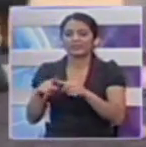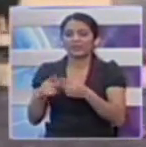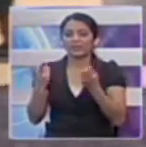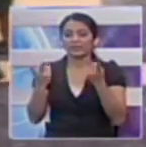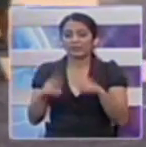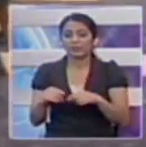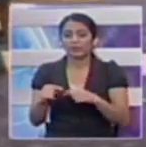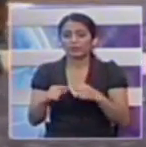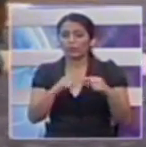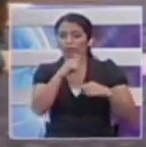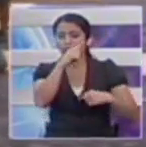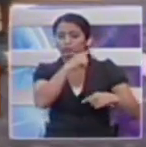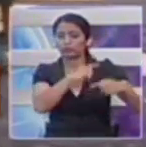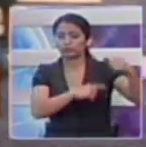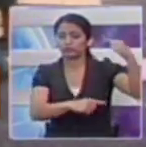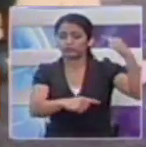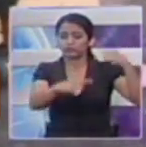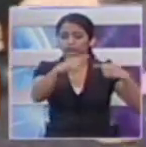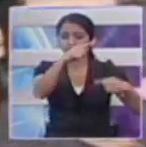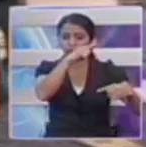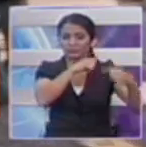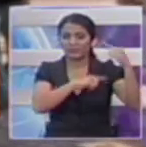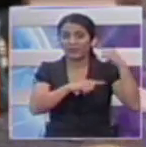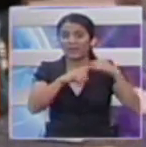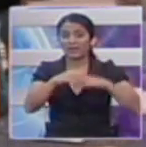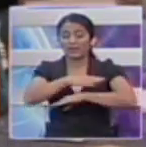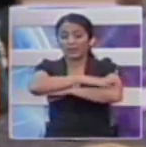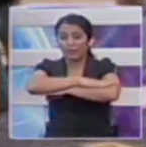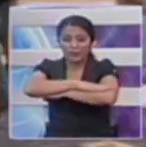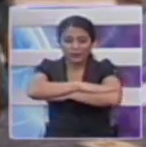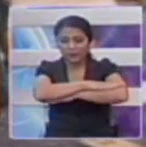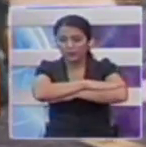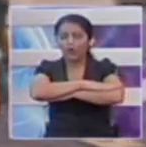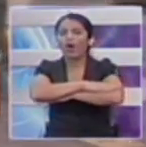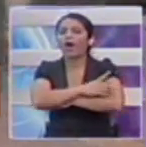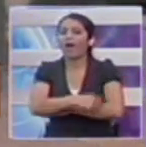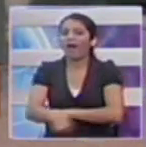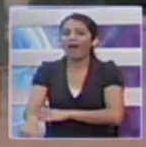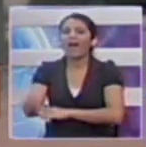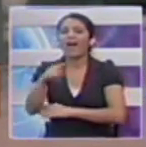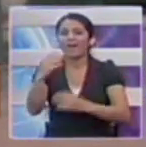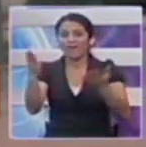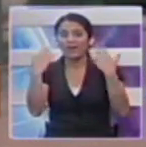moscovita levantada en el Malecón 2000 también sería uno de los atractivos con los que cuenta